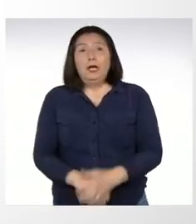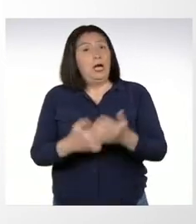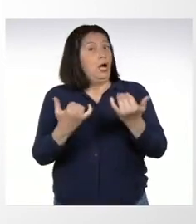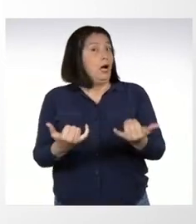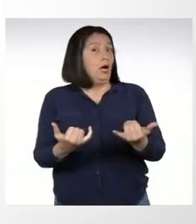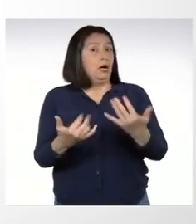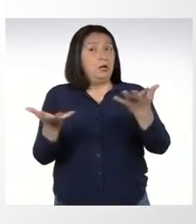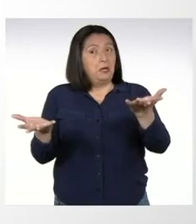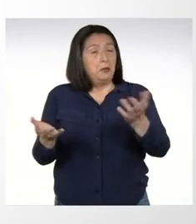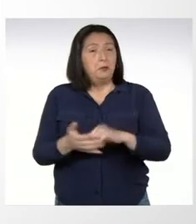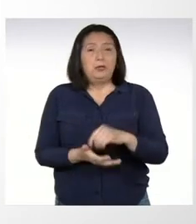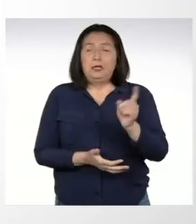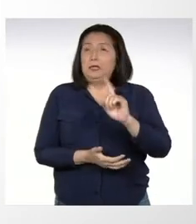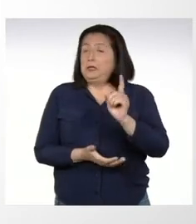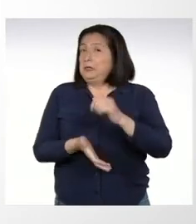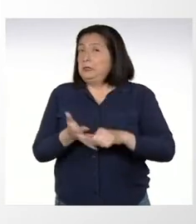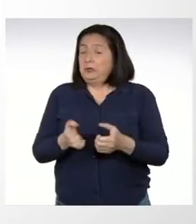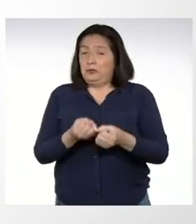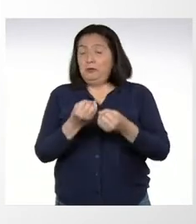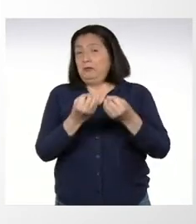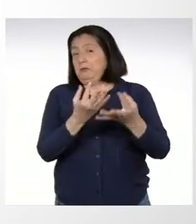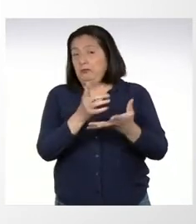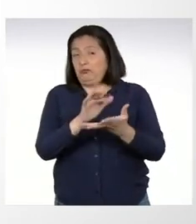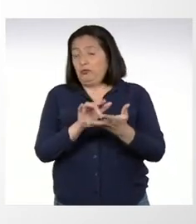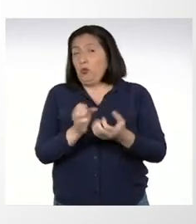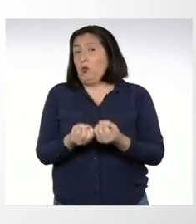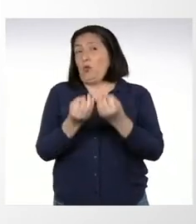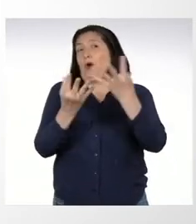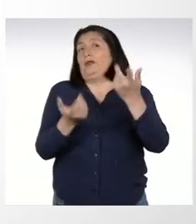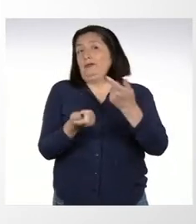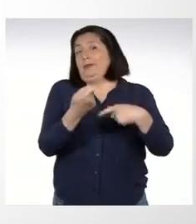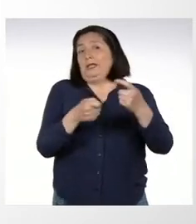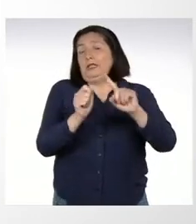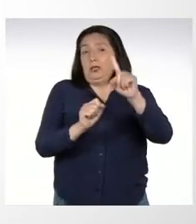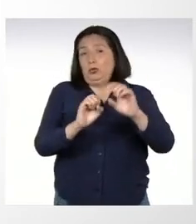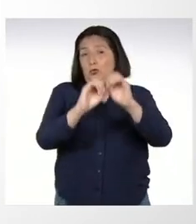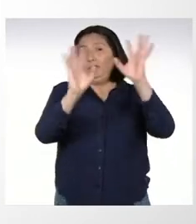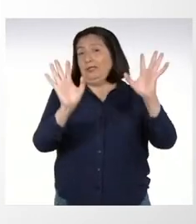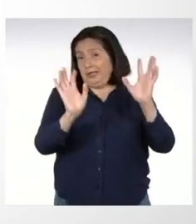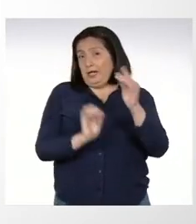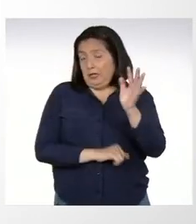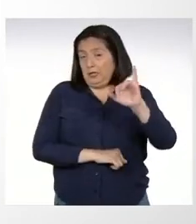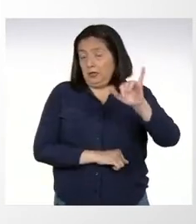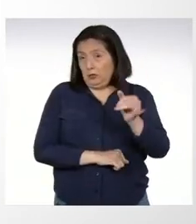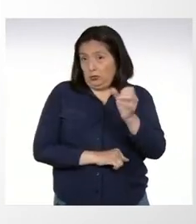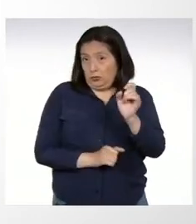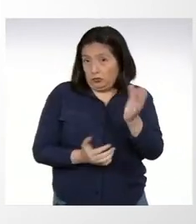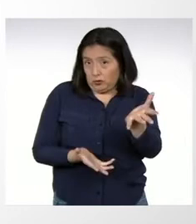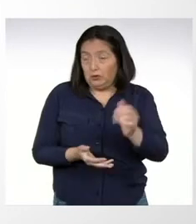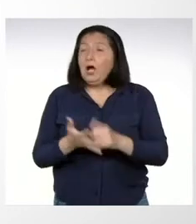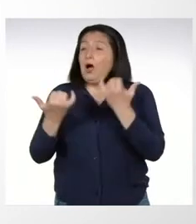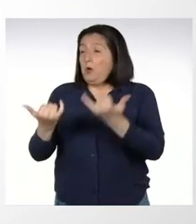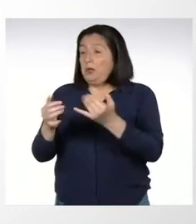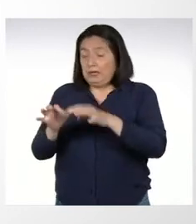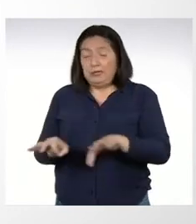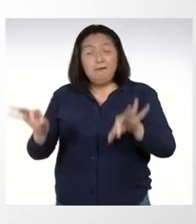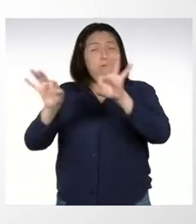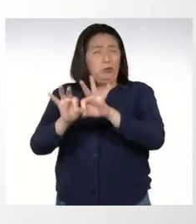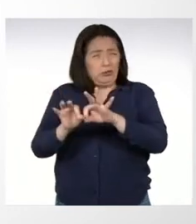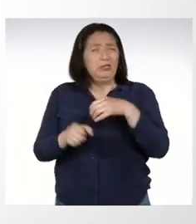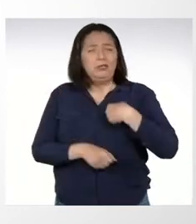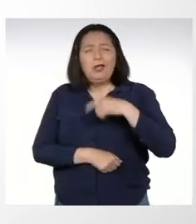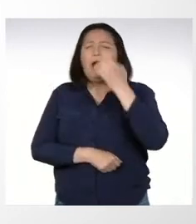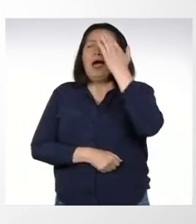Hoy no calcularemos cuánto gana José en el día. Lo importante en este caso es que nos